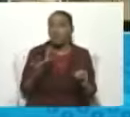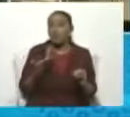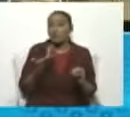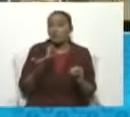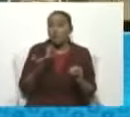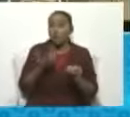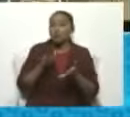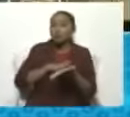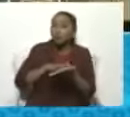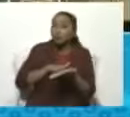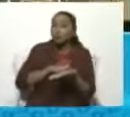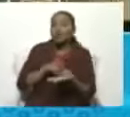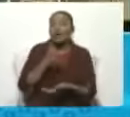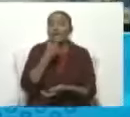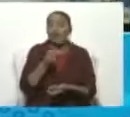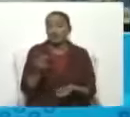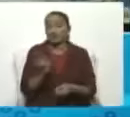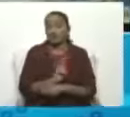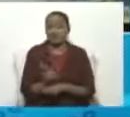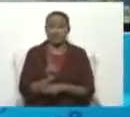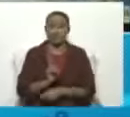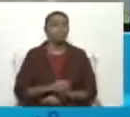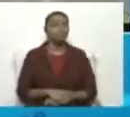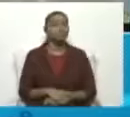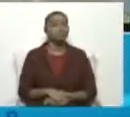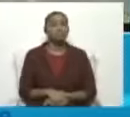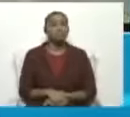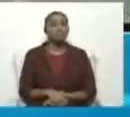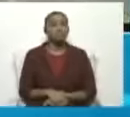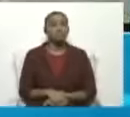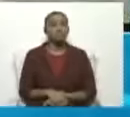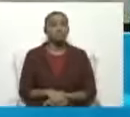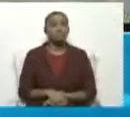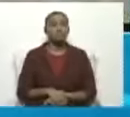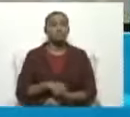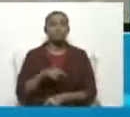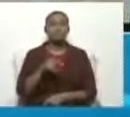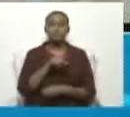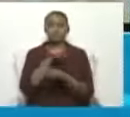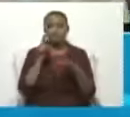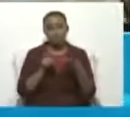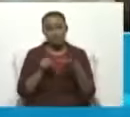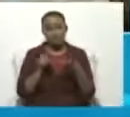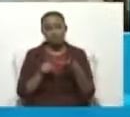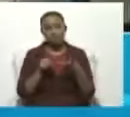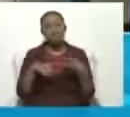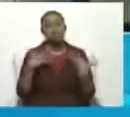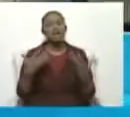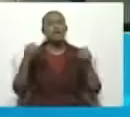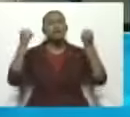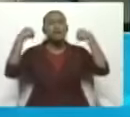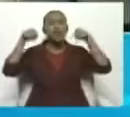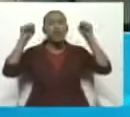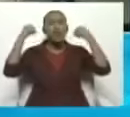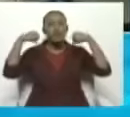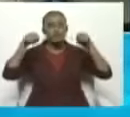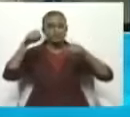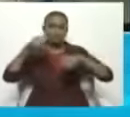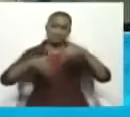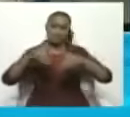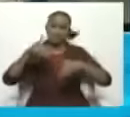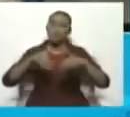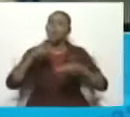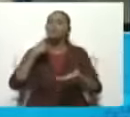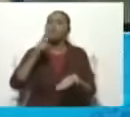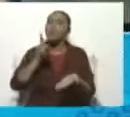tal que en cuanto al simulacro, podemos decir que cumplimos los objetivos, los tres